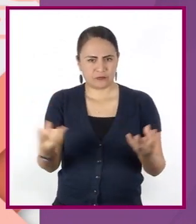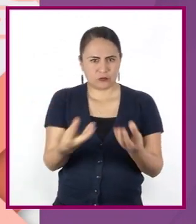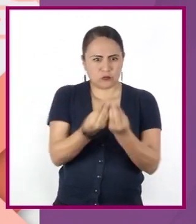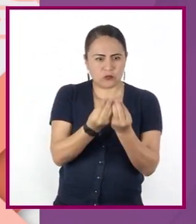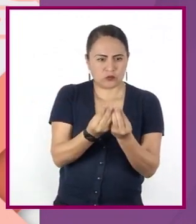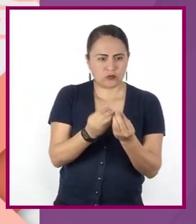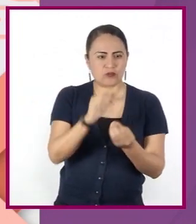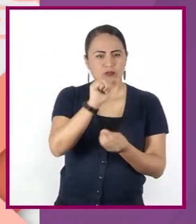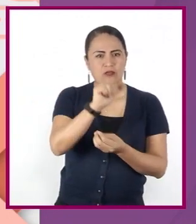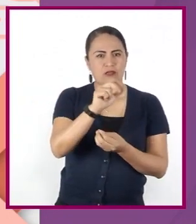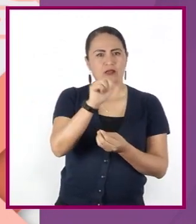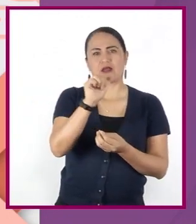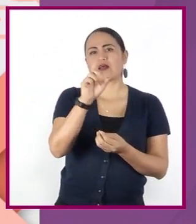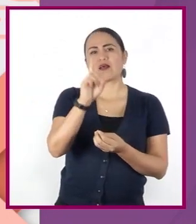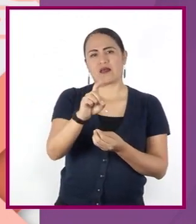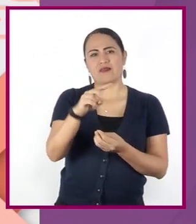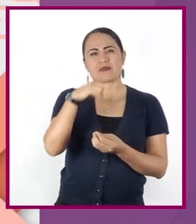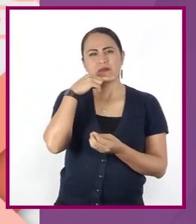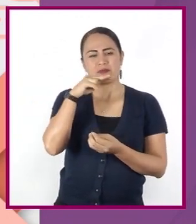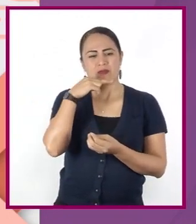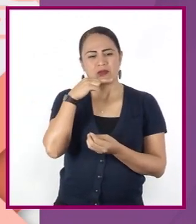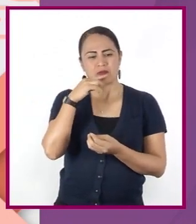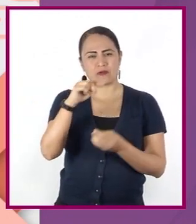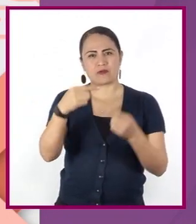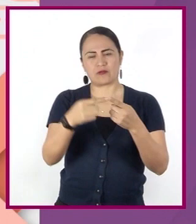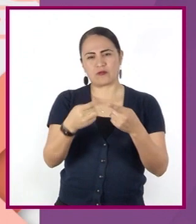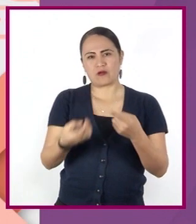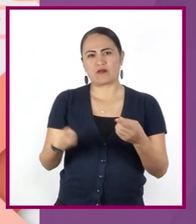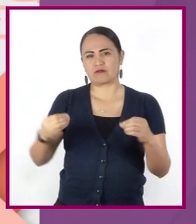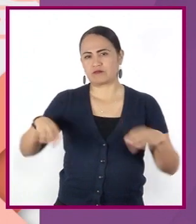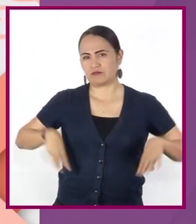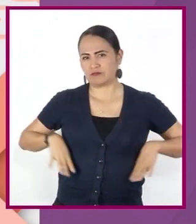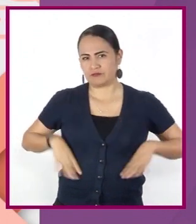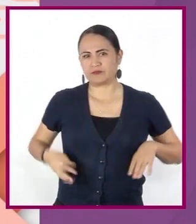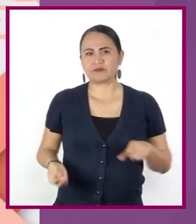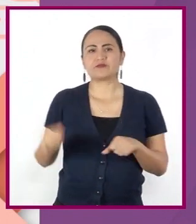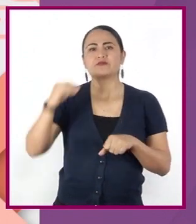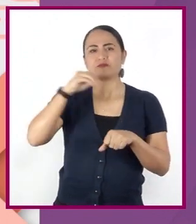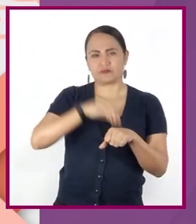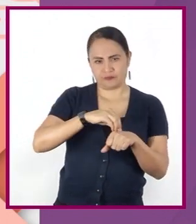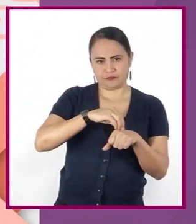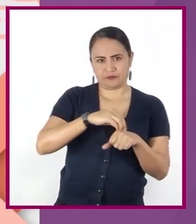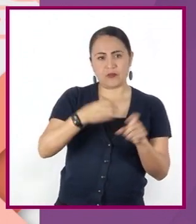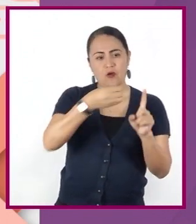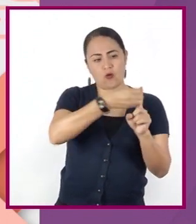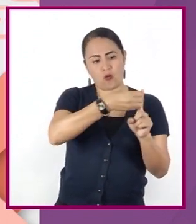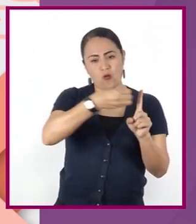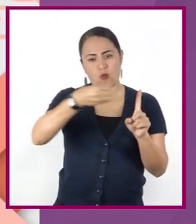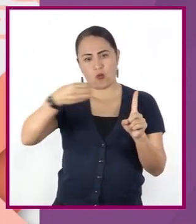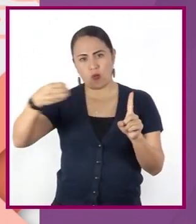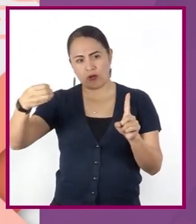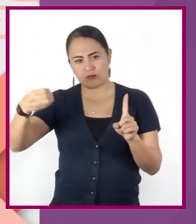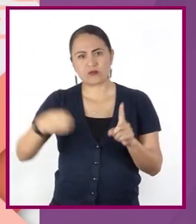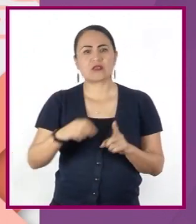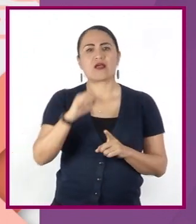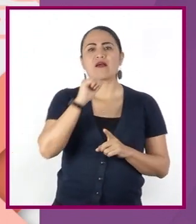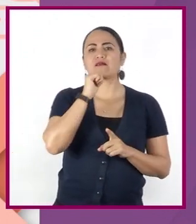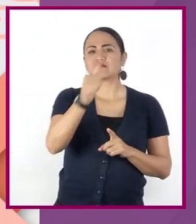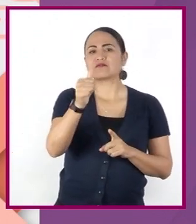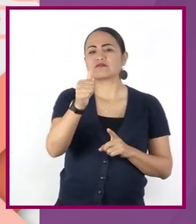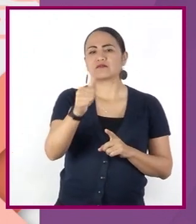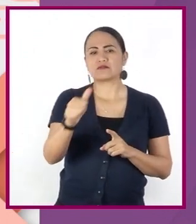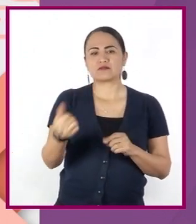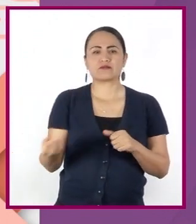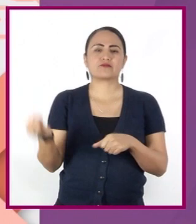adverbio y por un adjetivo calificativo. En la primera oración, nuestro adverbio sería nada y